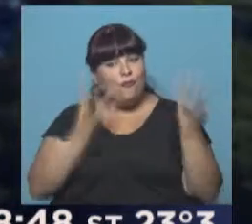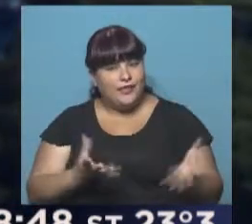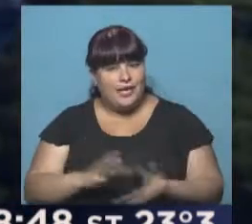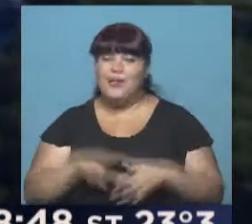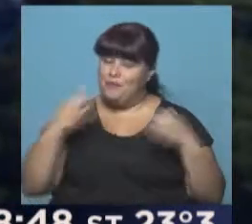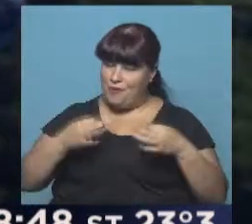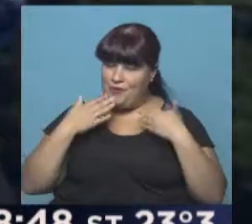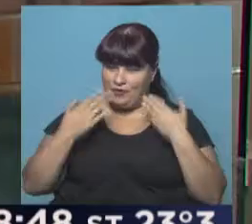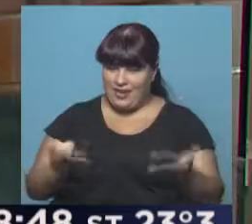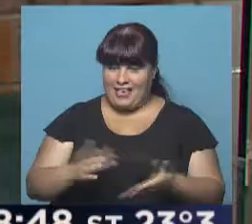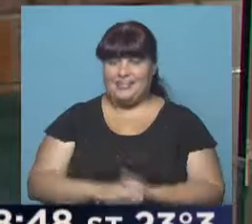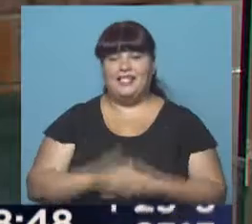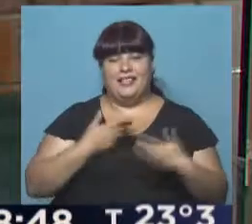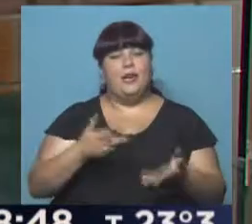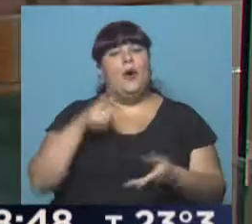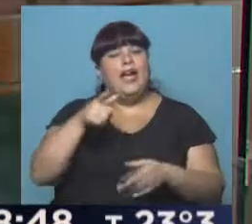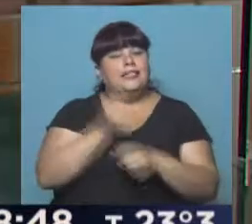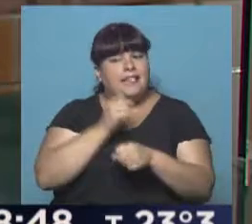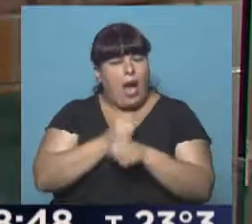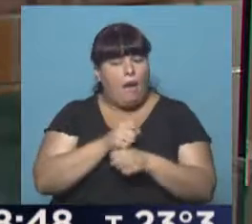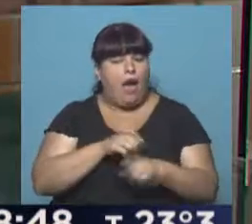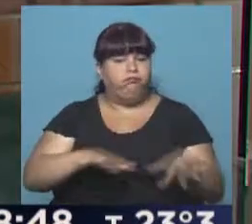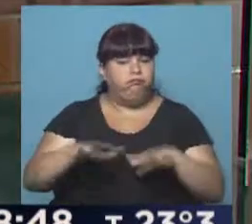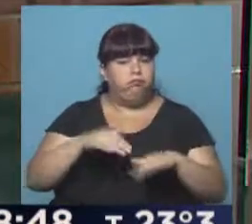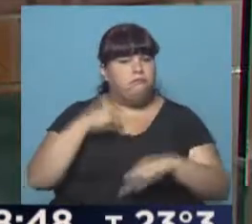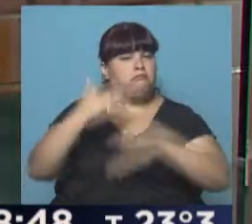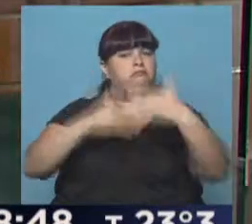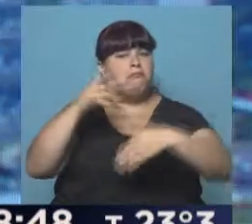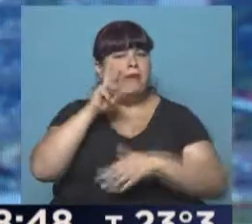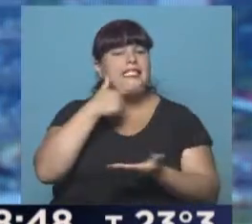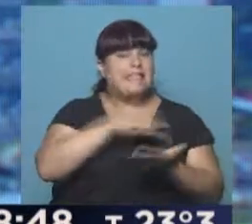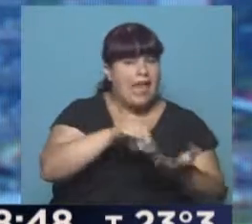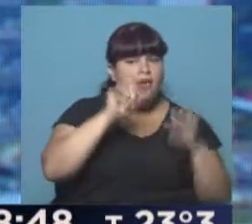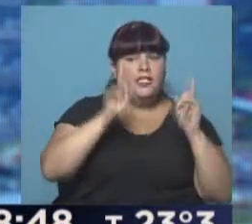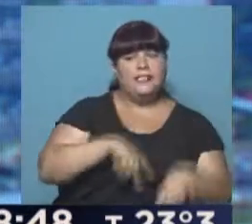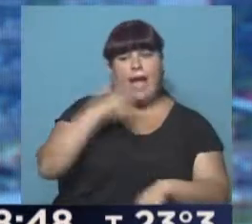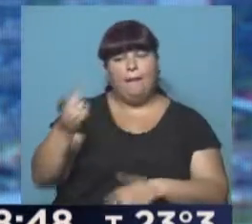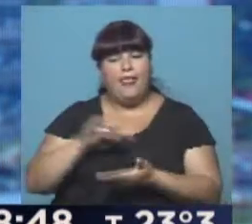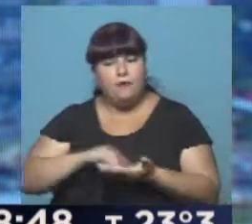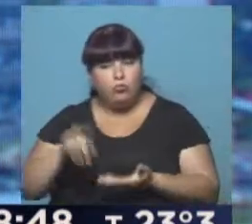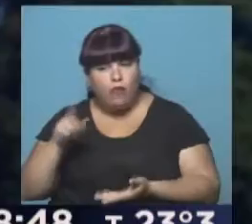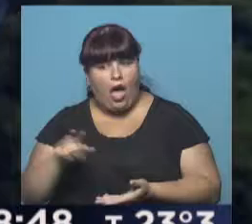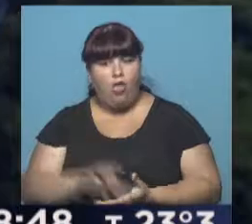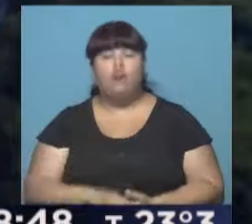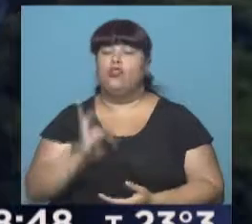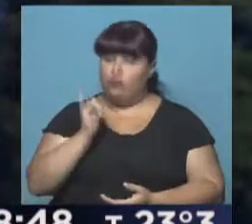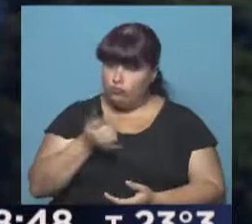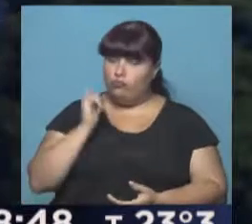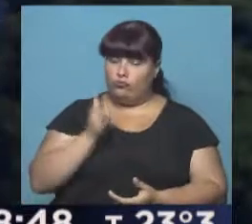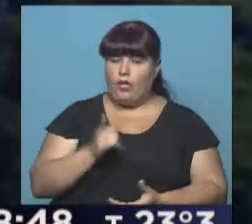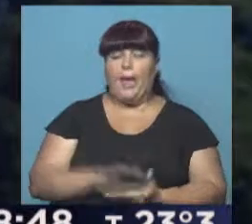muy bien muchas gracias bueno esa actividad diputado de iu de incremento que se vio en el senado también se reflejó en la cámara de diputados si